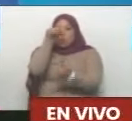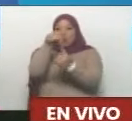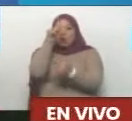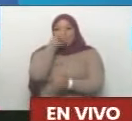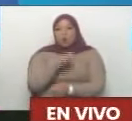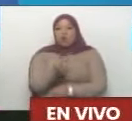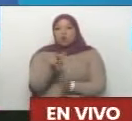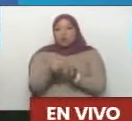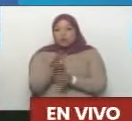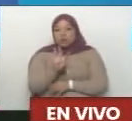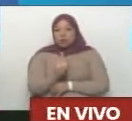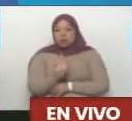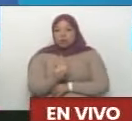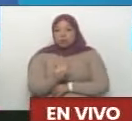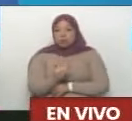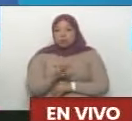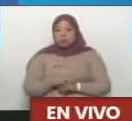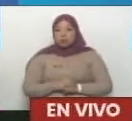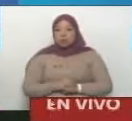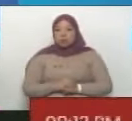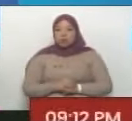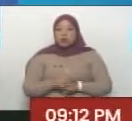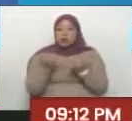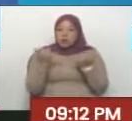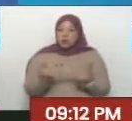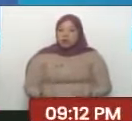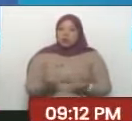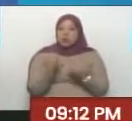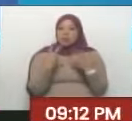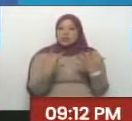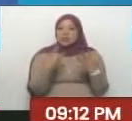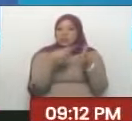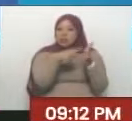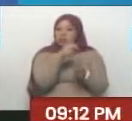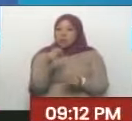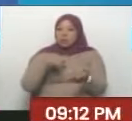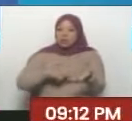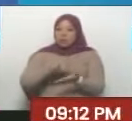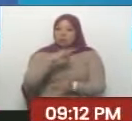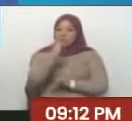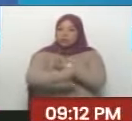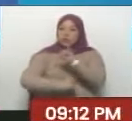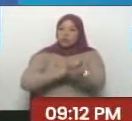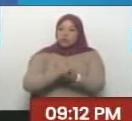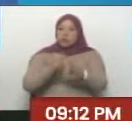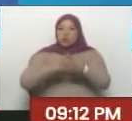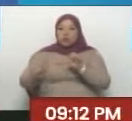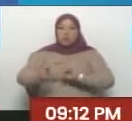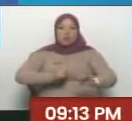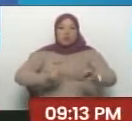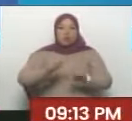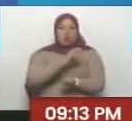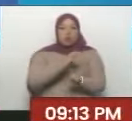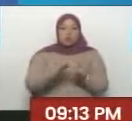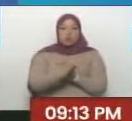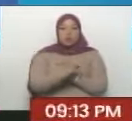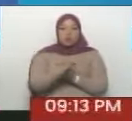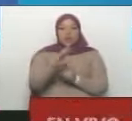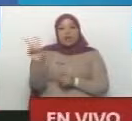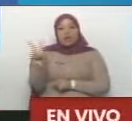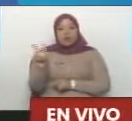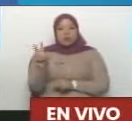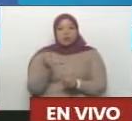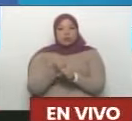año 2024, realizar por lo menos 100 giras internacionales con todos los movimientos y cultores del